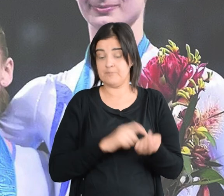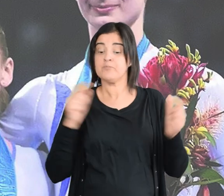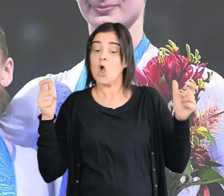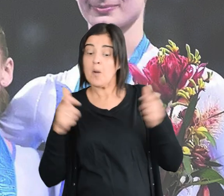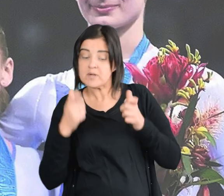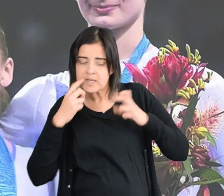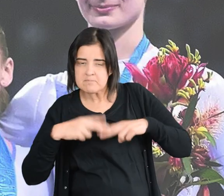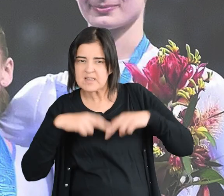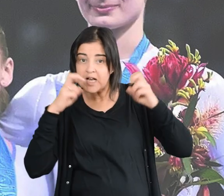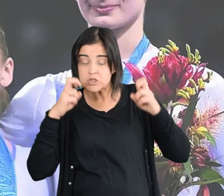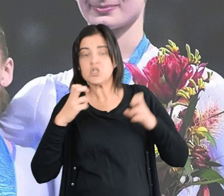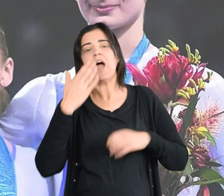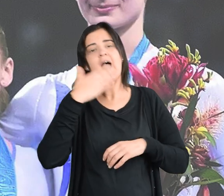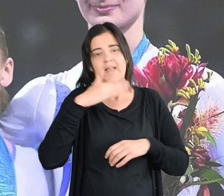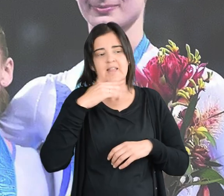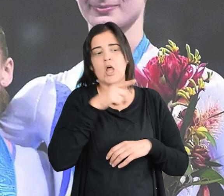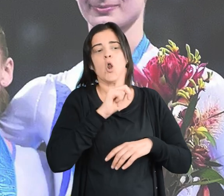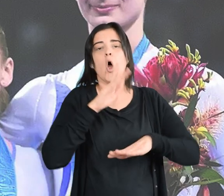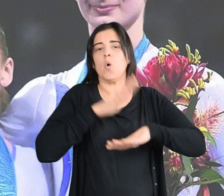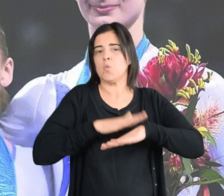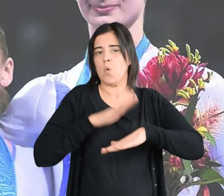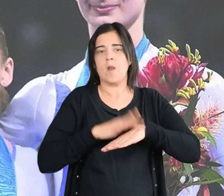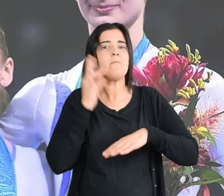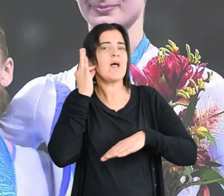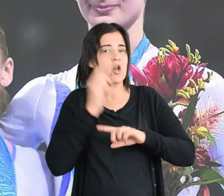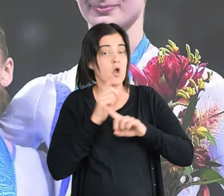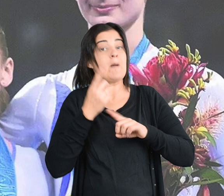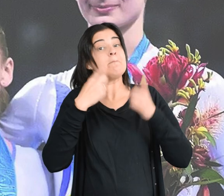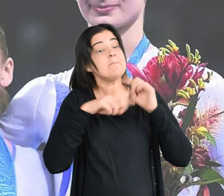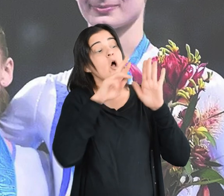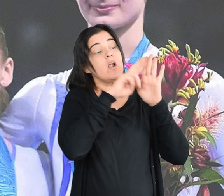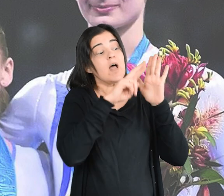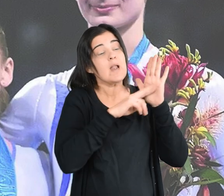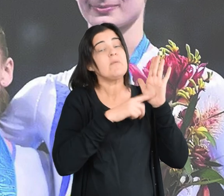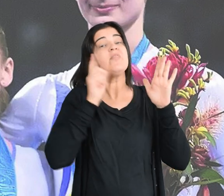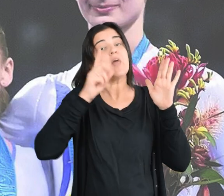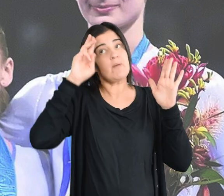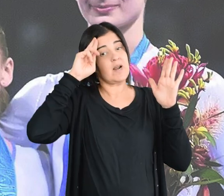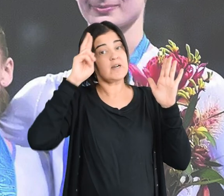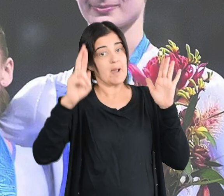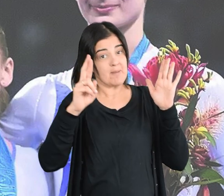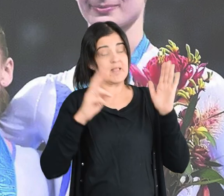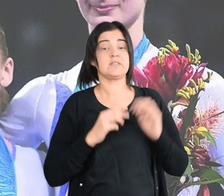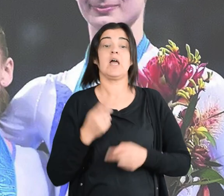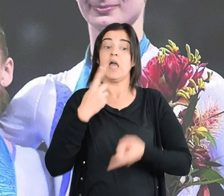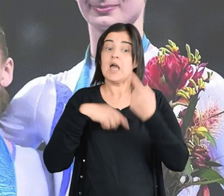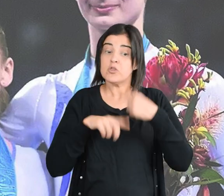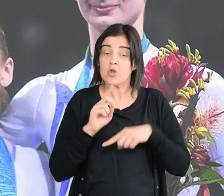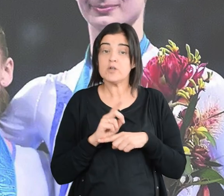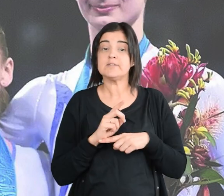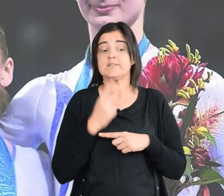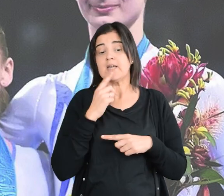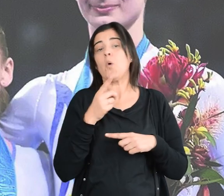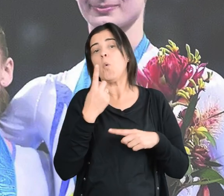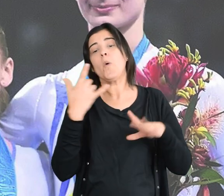el comité de investigación entendía que Andrea era inocente pero que el reglamento debía respetarse concluyendo de esta